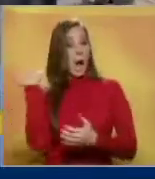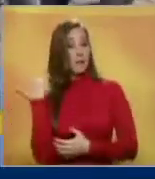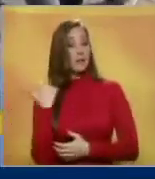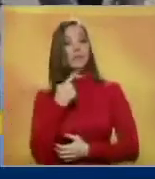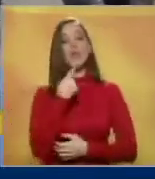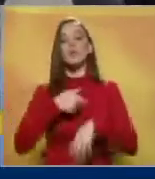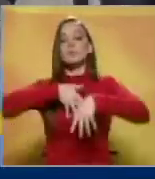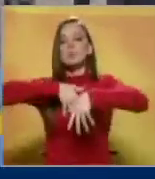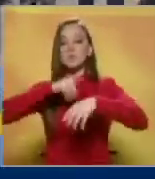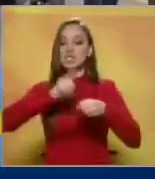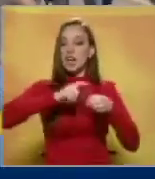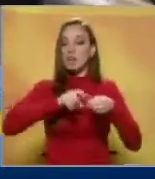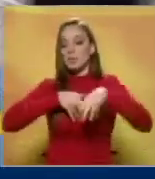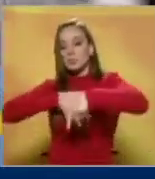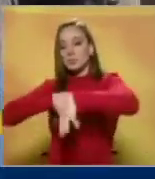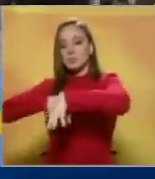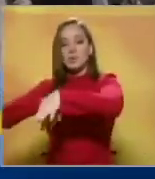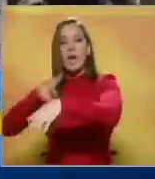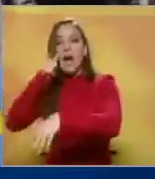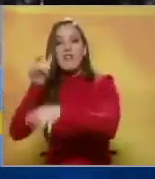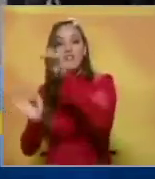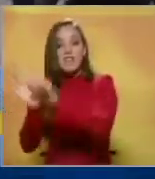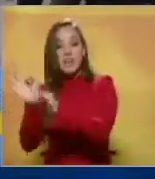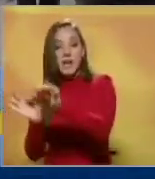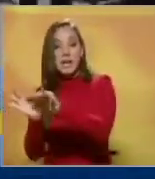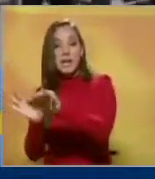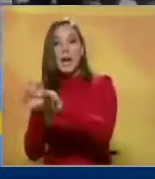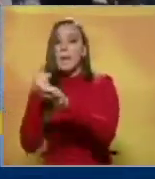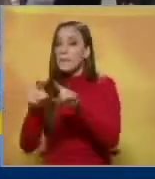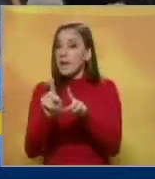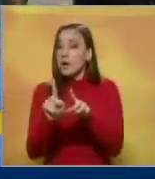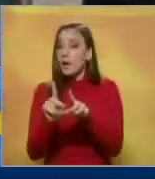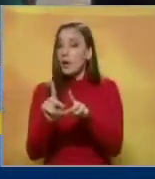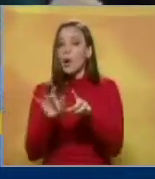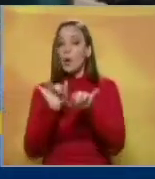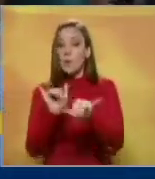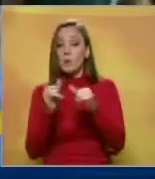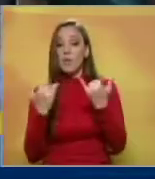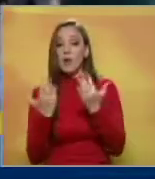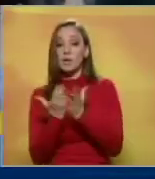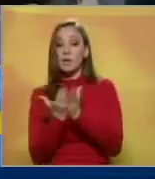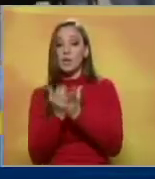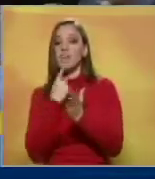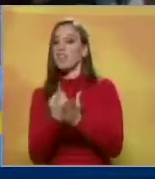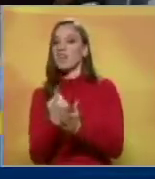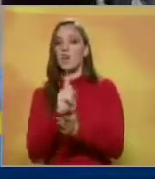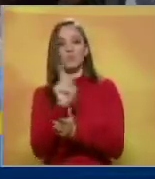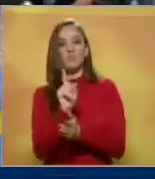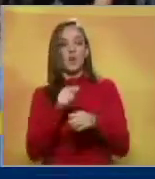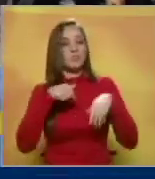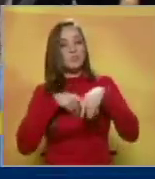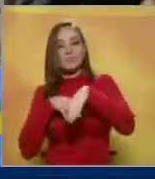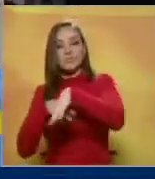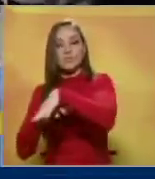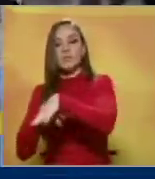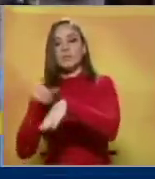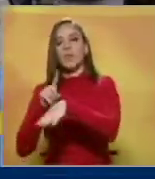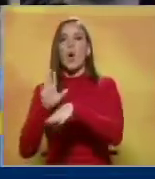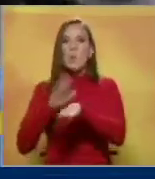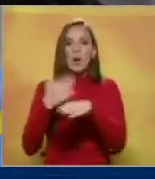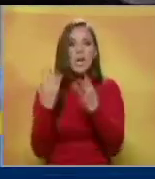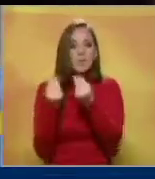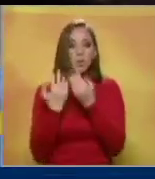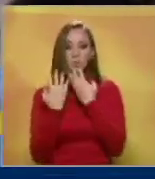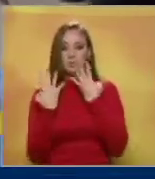se iba a marchar hasta la fiscalía general de la república pero ellos han decidido cambiar la movilización en vista de todo el despliegue de funcionarios de la fuerza